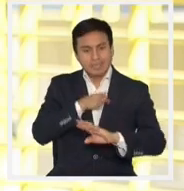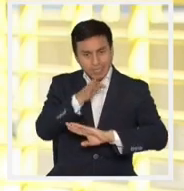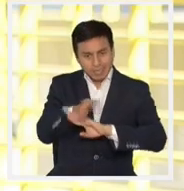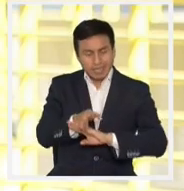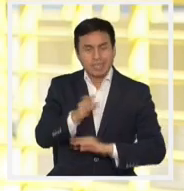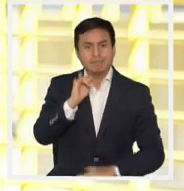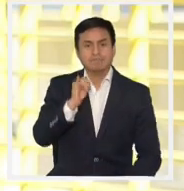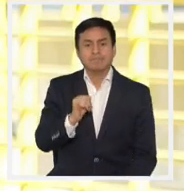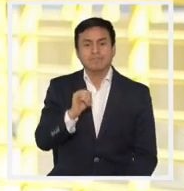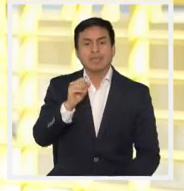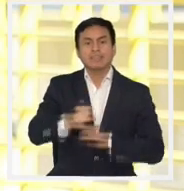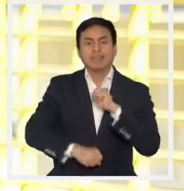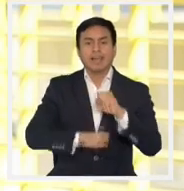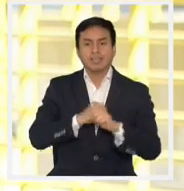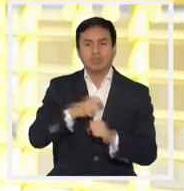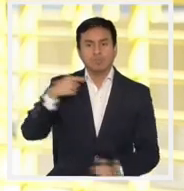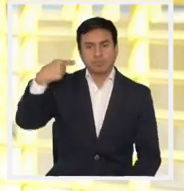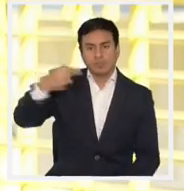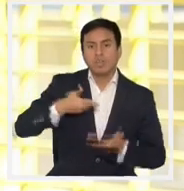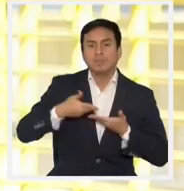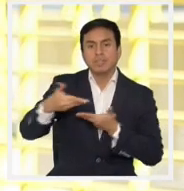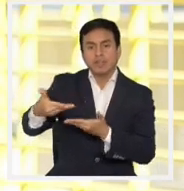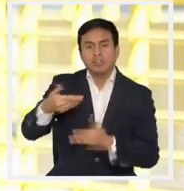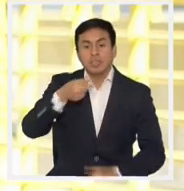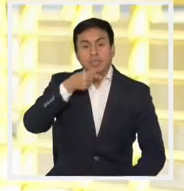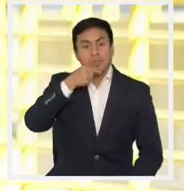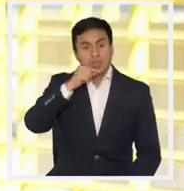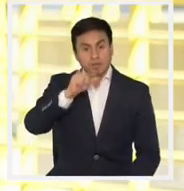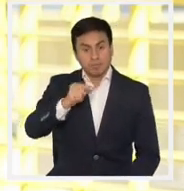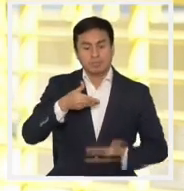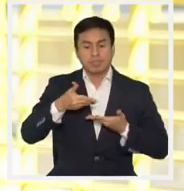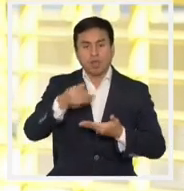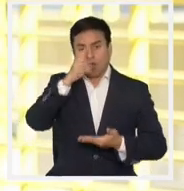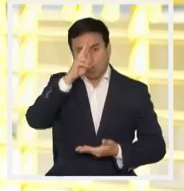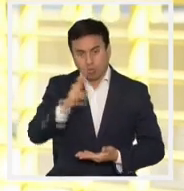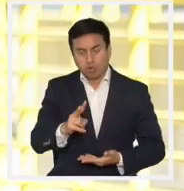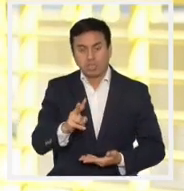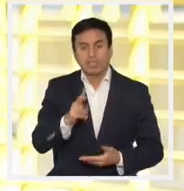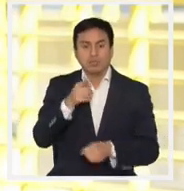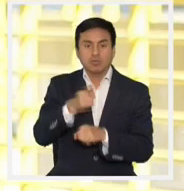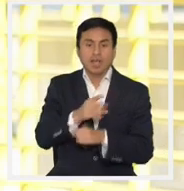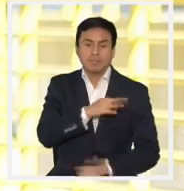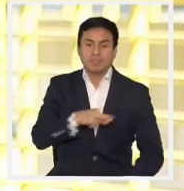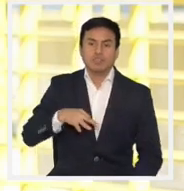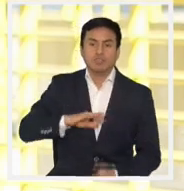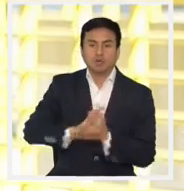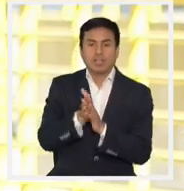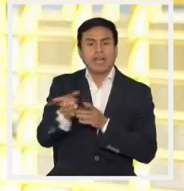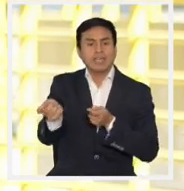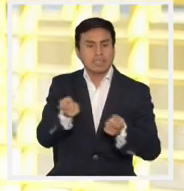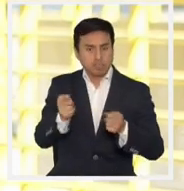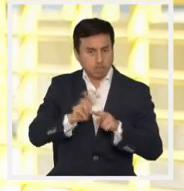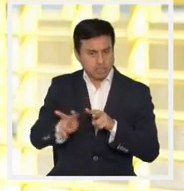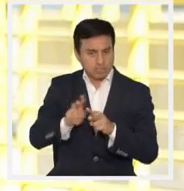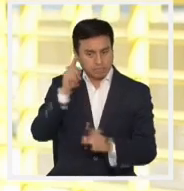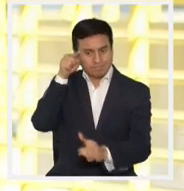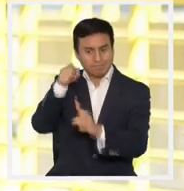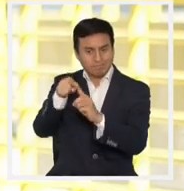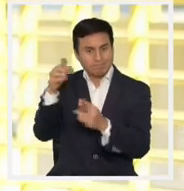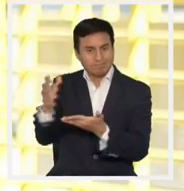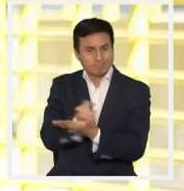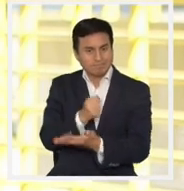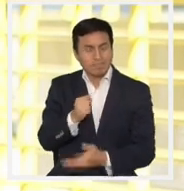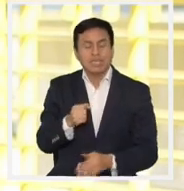ahí este año y los próximos como invitado, pero además prontamente como invitado de honor, porque así se lo instruyó al ministro para que hagamos todas las gestiones en esa dirección.